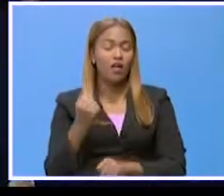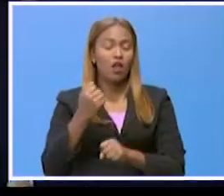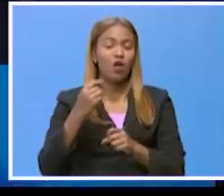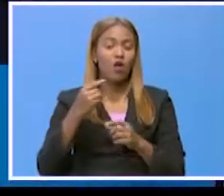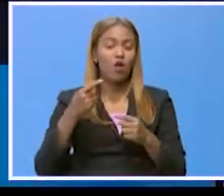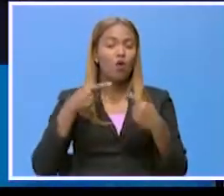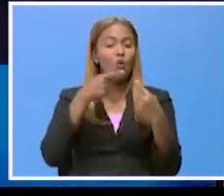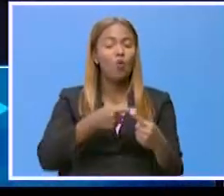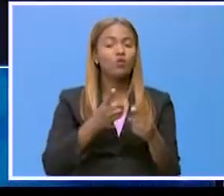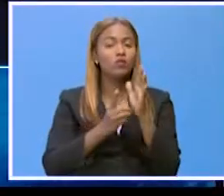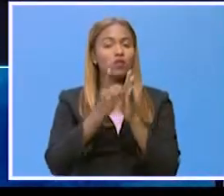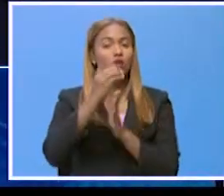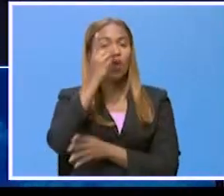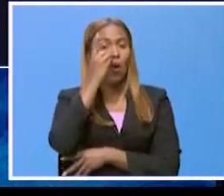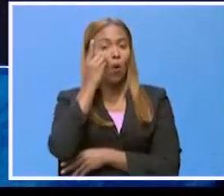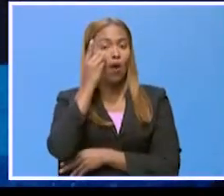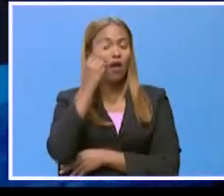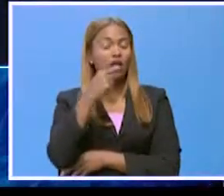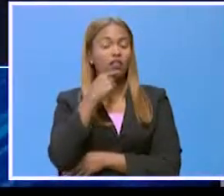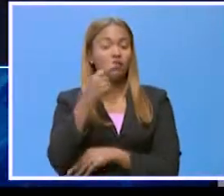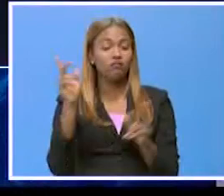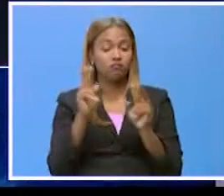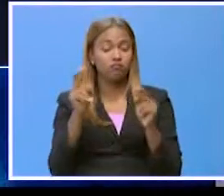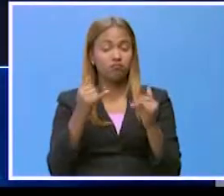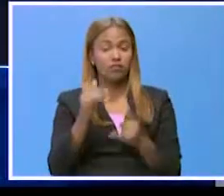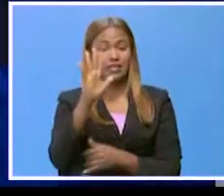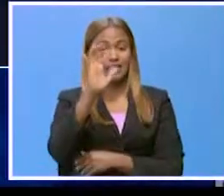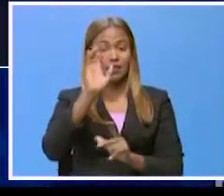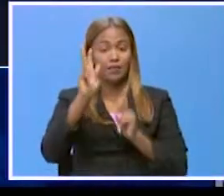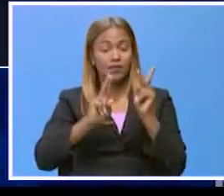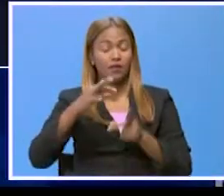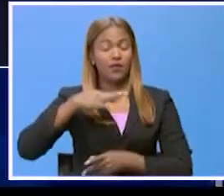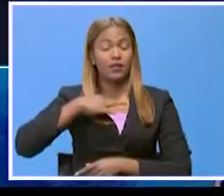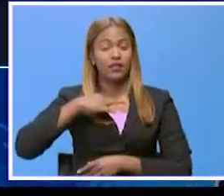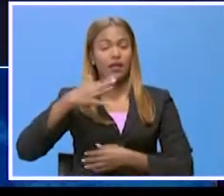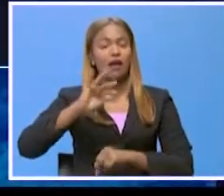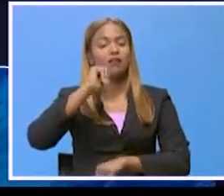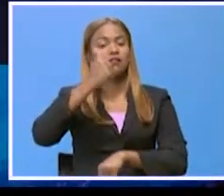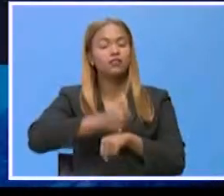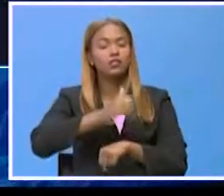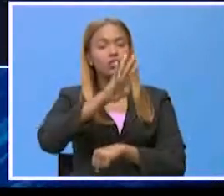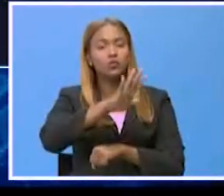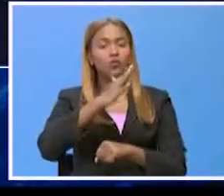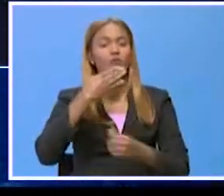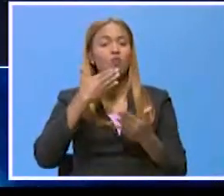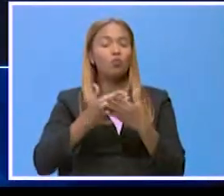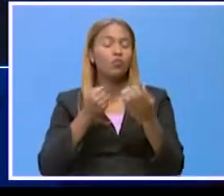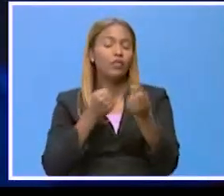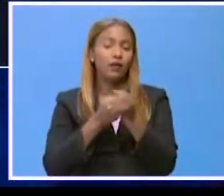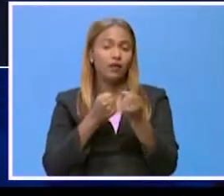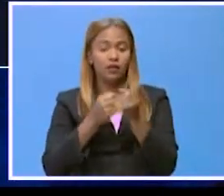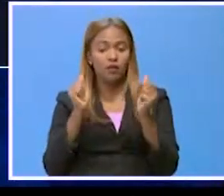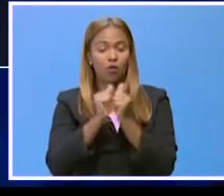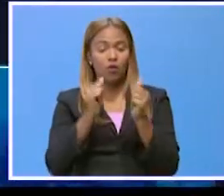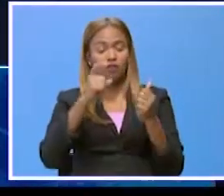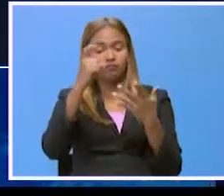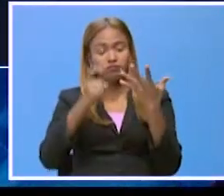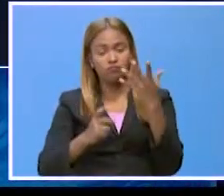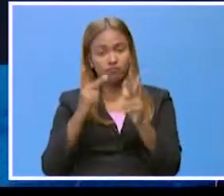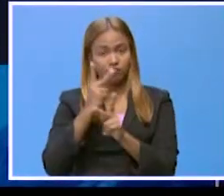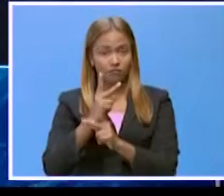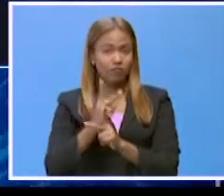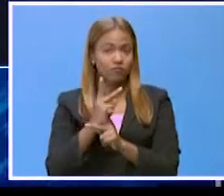duarte informan que con la disposición de 500 voluntarios deja de manifiesto su espíritu de colaboración con las medidas de